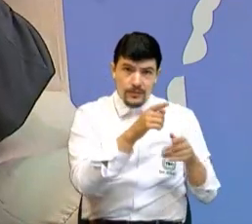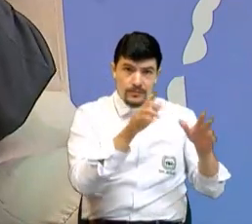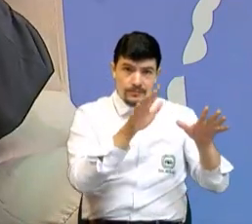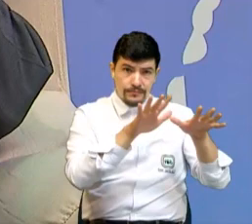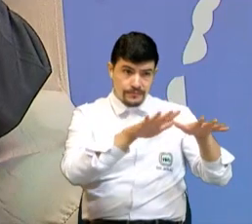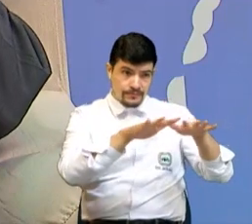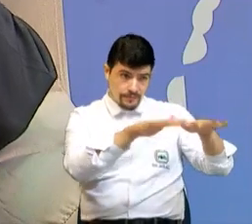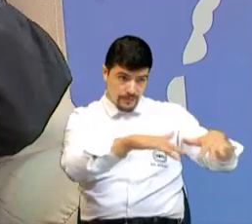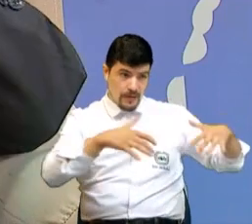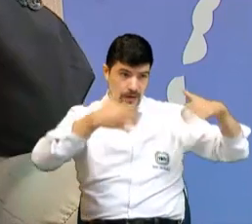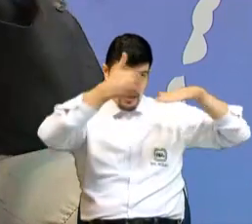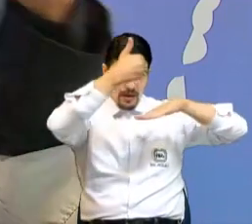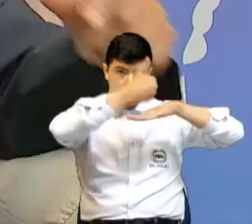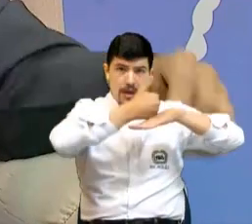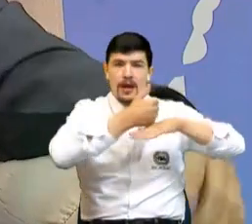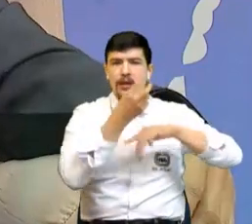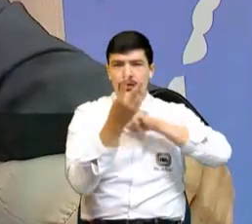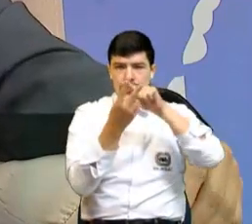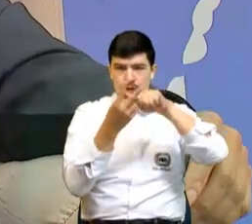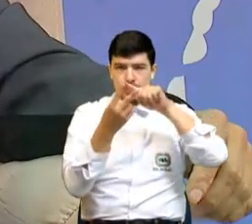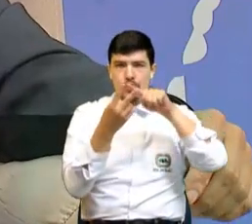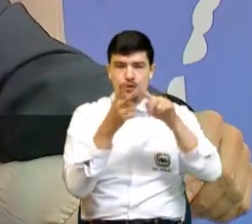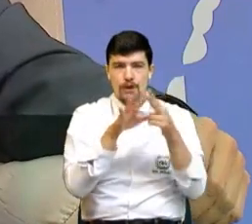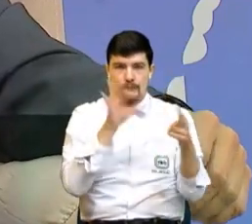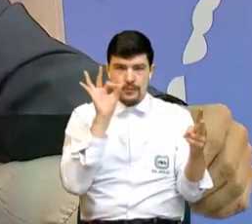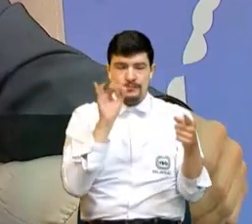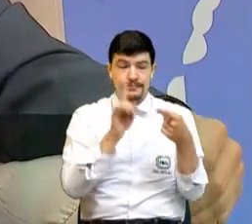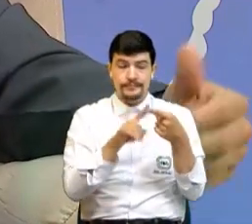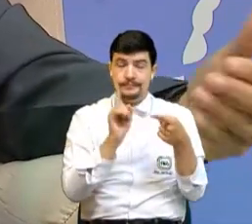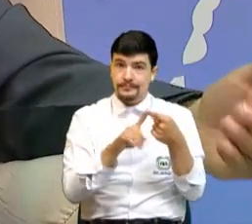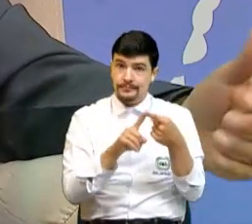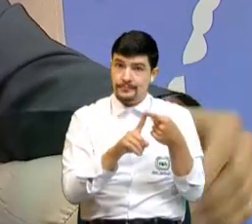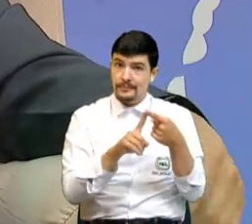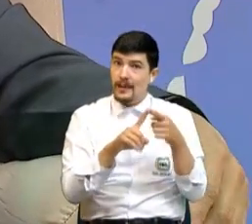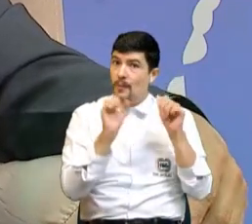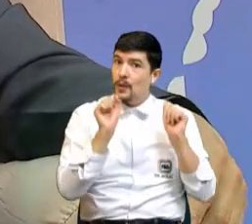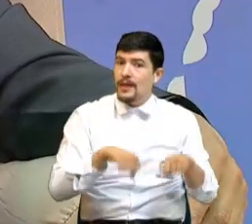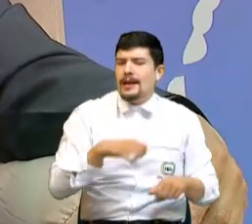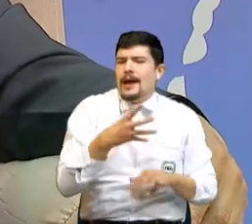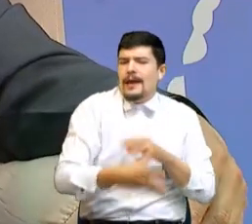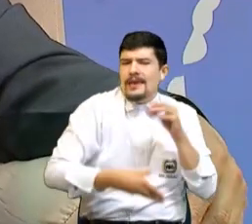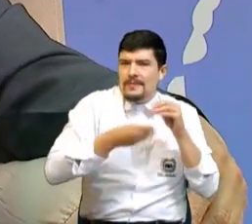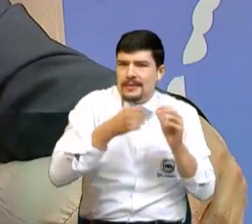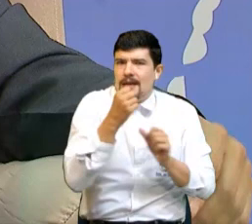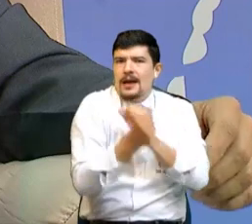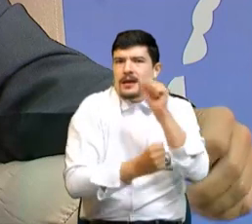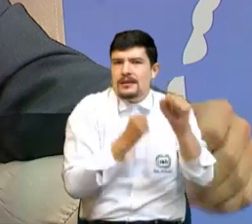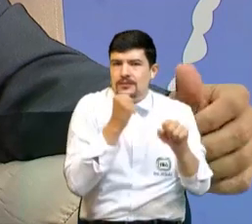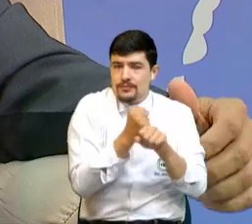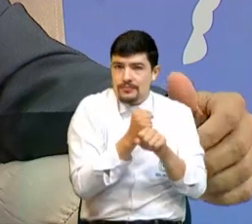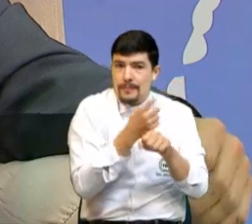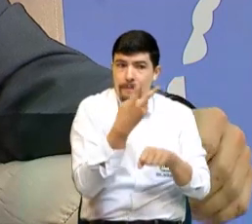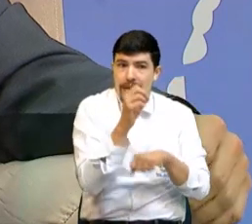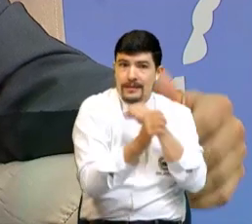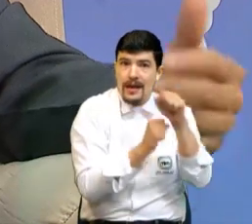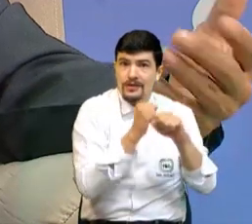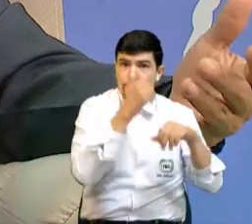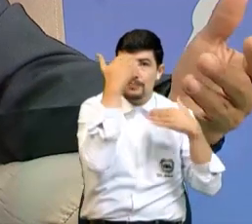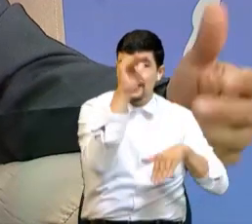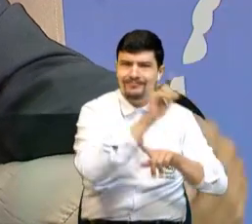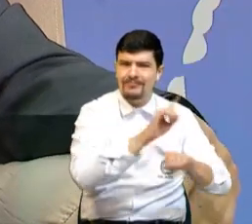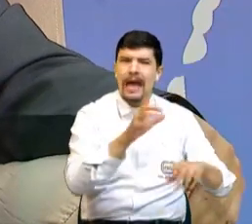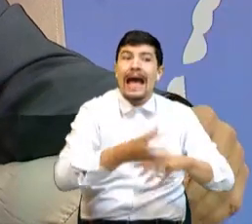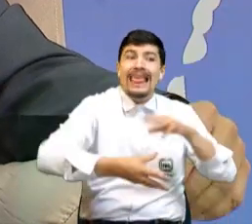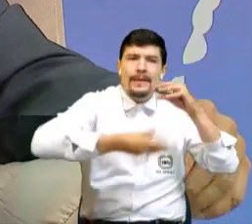República dos alternativas: la posibilidad de extender el margen de titularidad de la acción penal